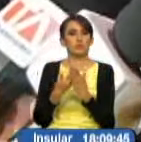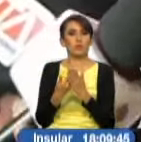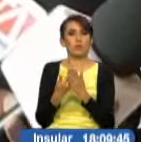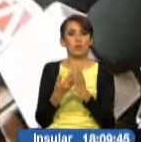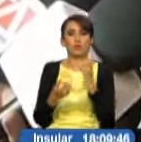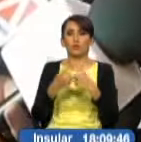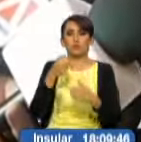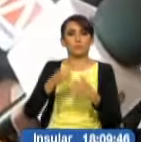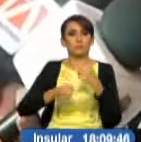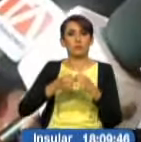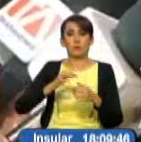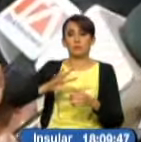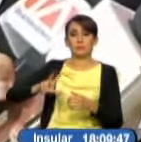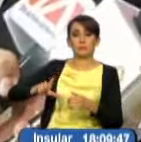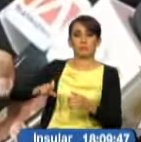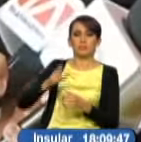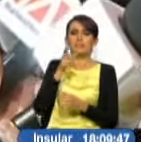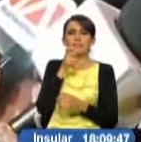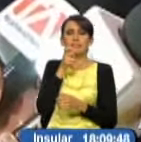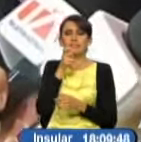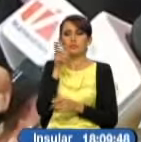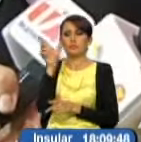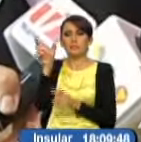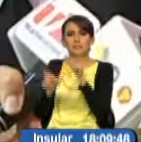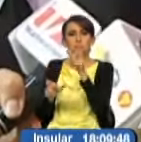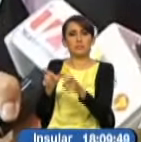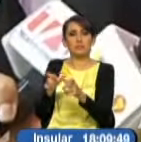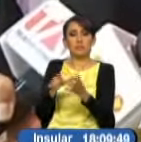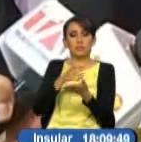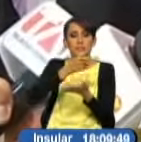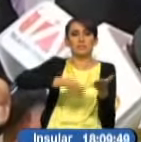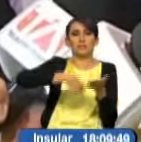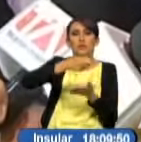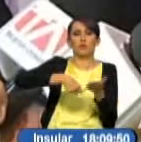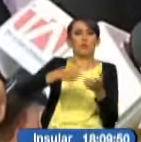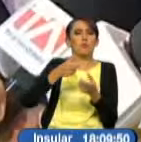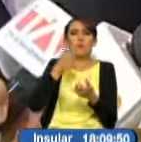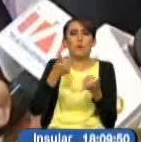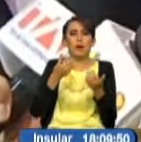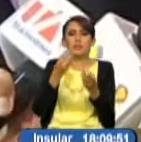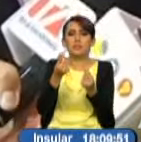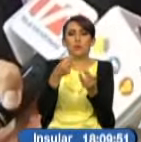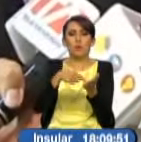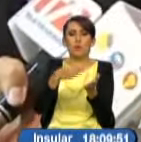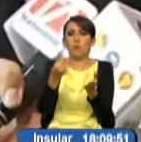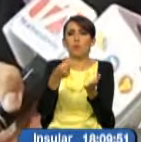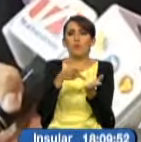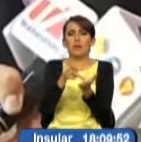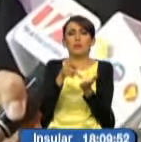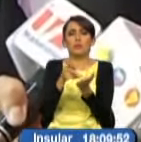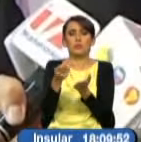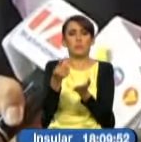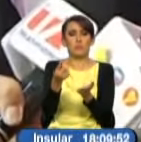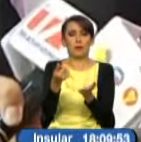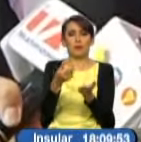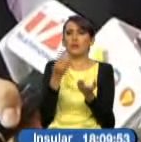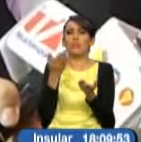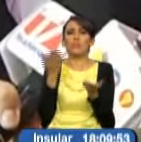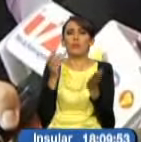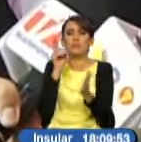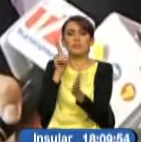corrupción, quiénes son las personas, en qué contrato se produjeron, qué monto, cuál es la trazabilidad del dinero, esto es, dónde se